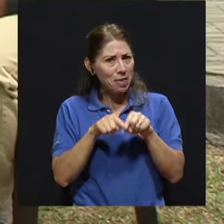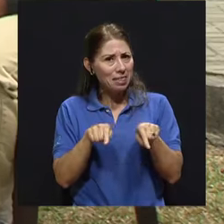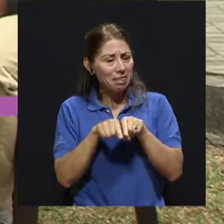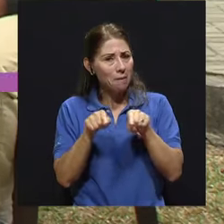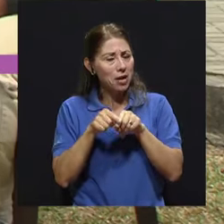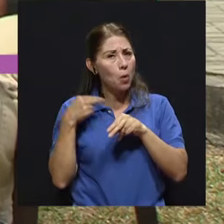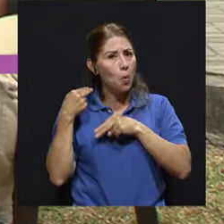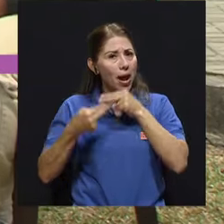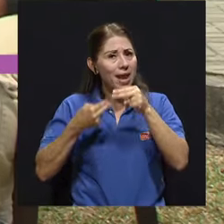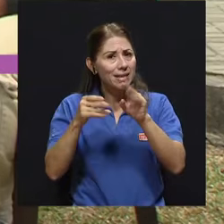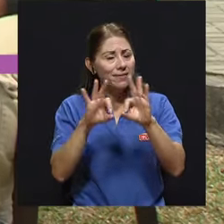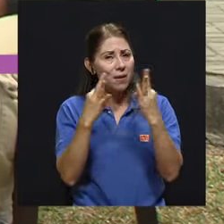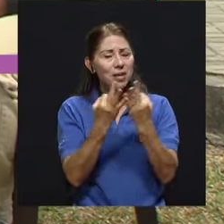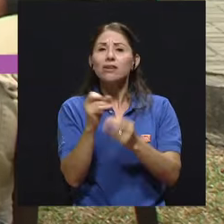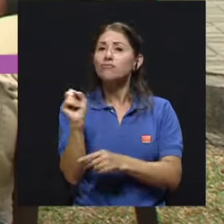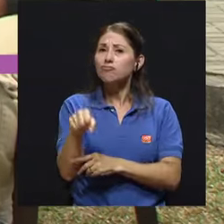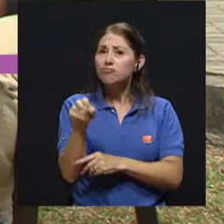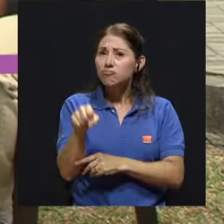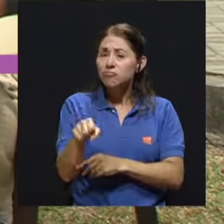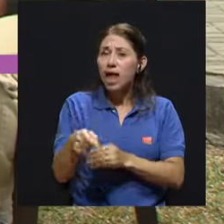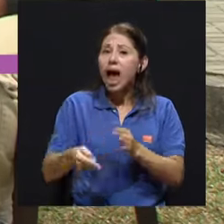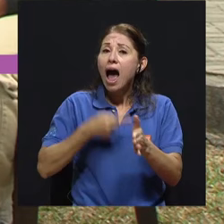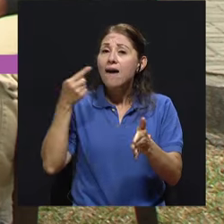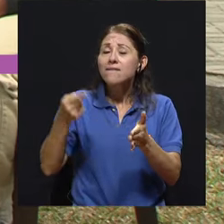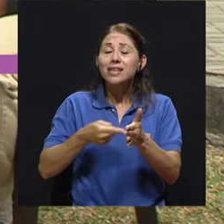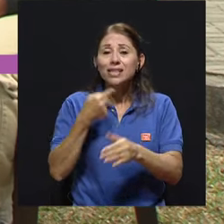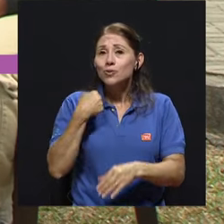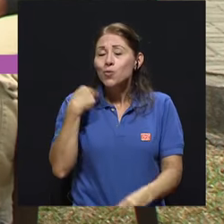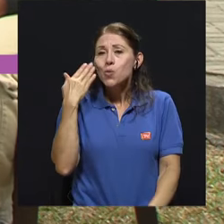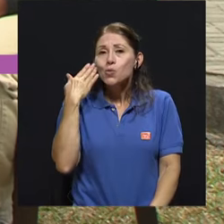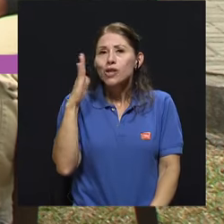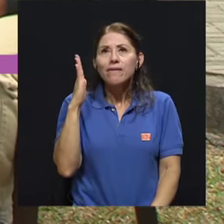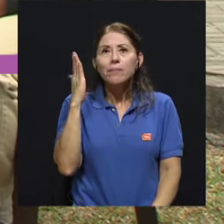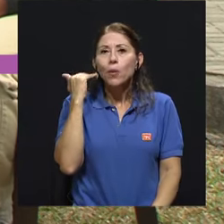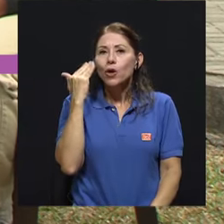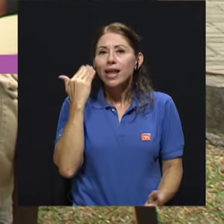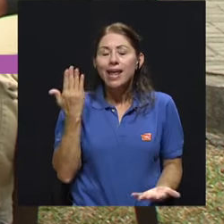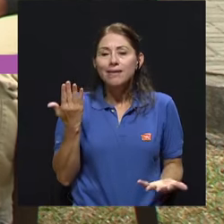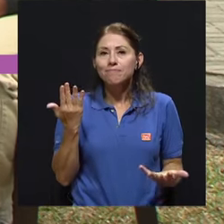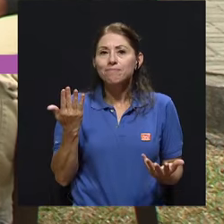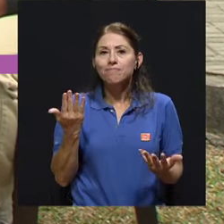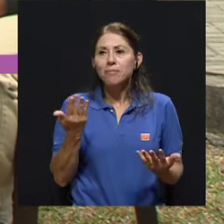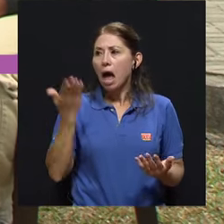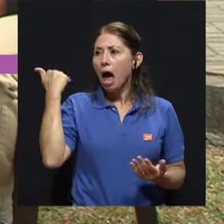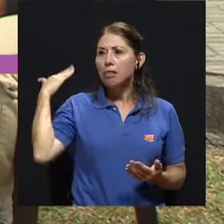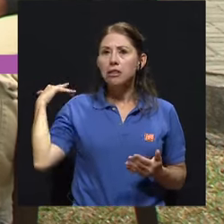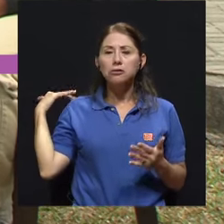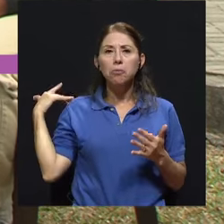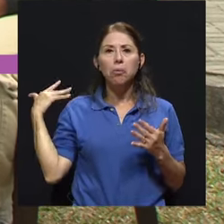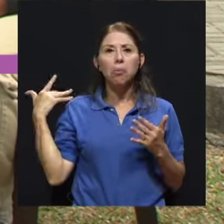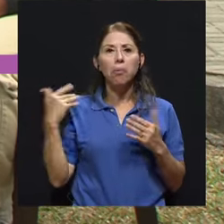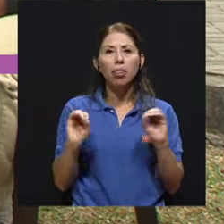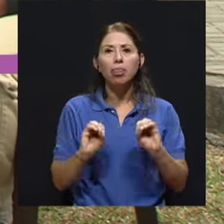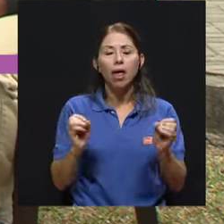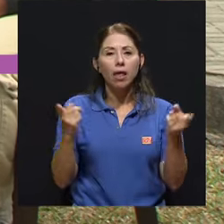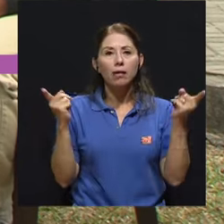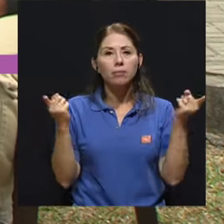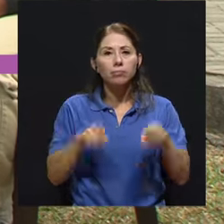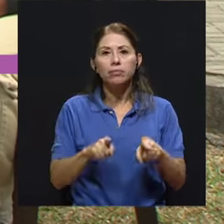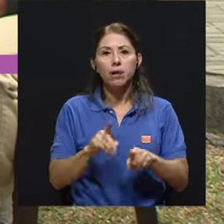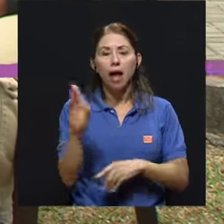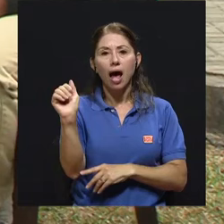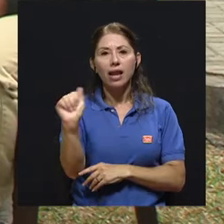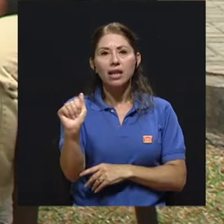Por supuesto que cuenta. Lo que uno no logra a veces saber es por qué en un momento determinado nunca tuvo alergia a algo y a partir de cuándo se hizo